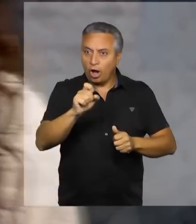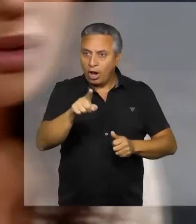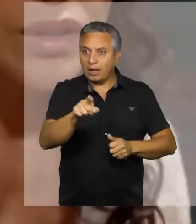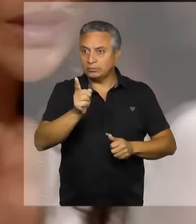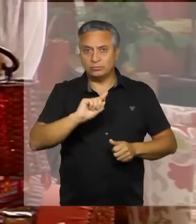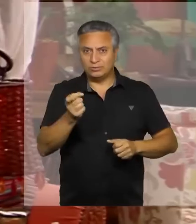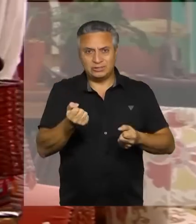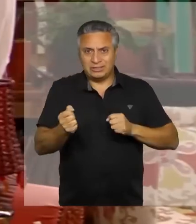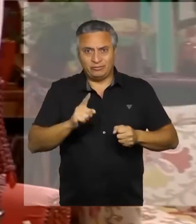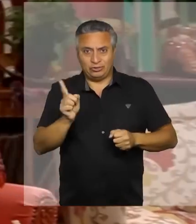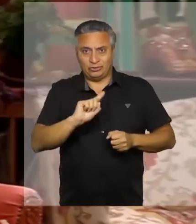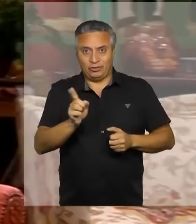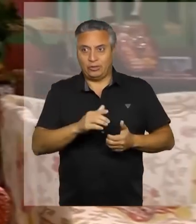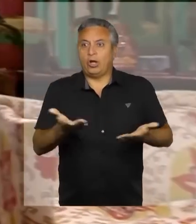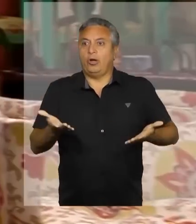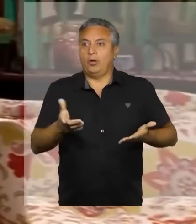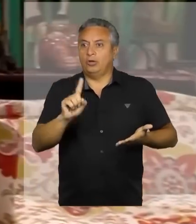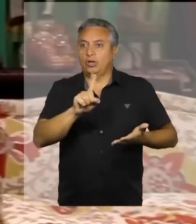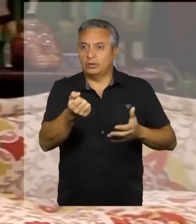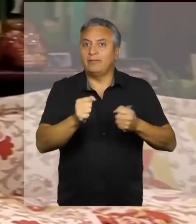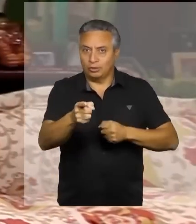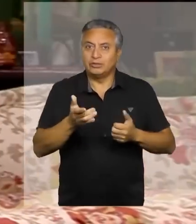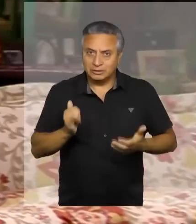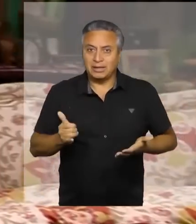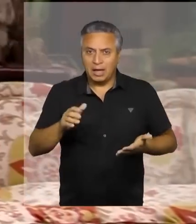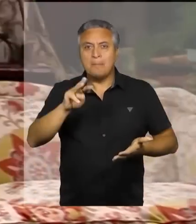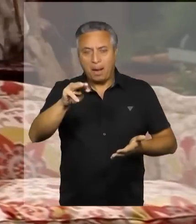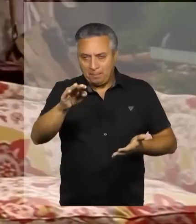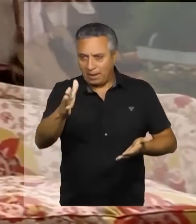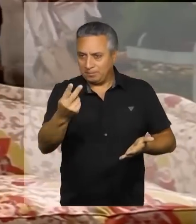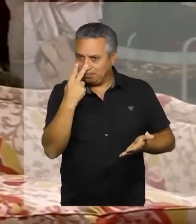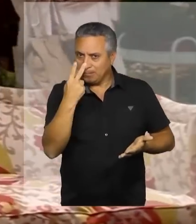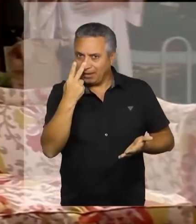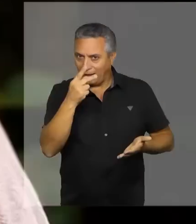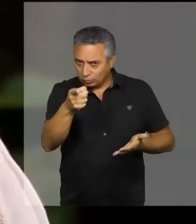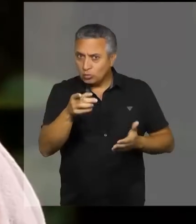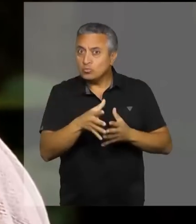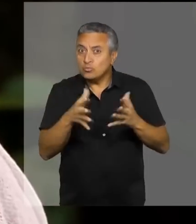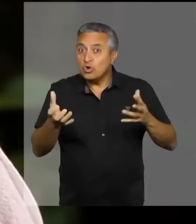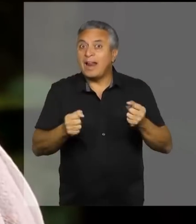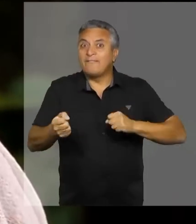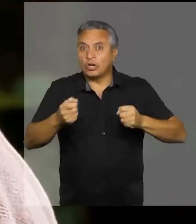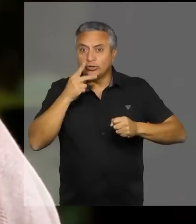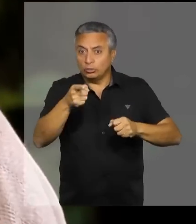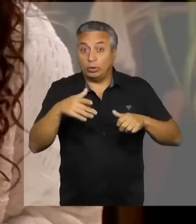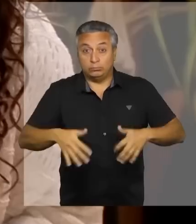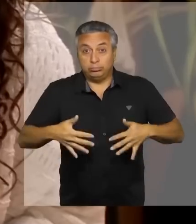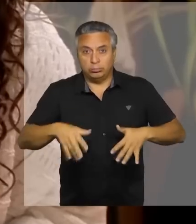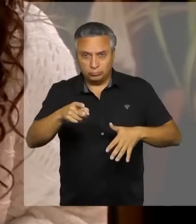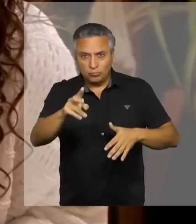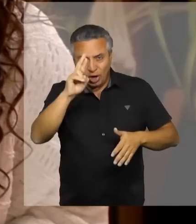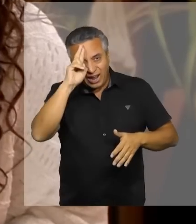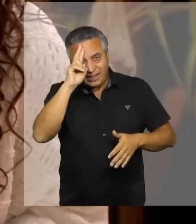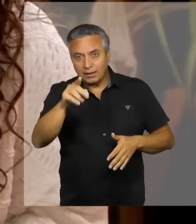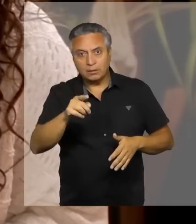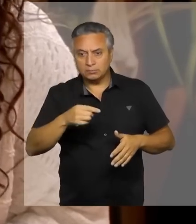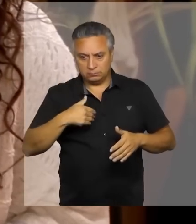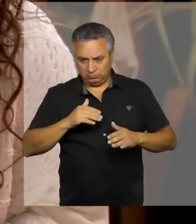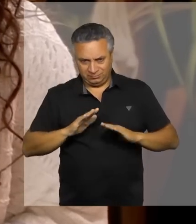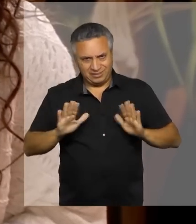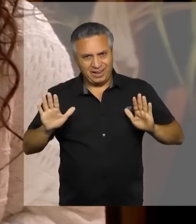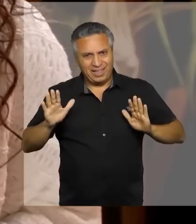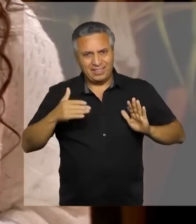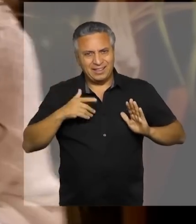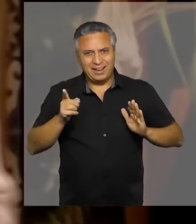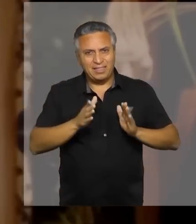No. Pero mírese, ¿cómo que no está nerviosa? Mamá, oiga, mírame. Está muy nerviosa, está histérica, está temblando, está muy rara. No me pasa nada, nada que ver.